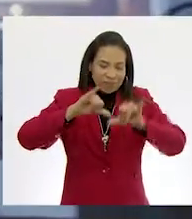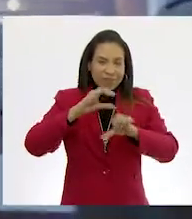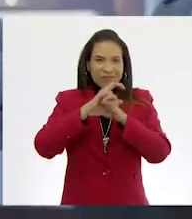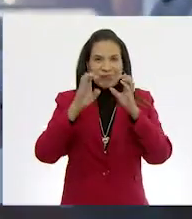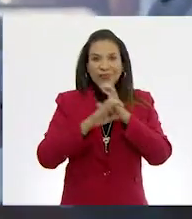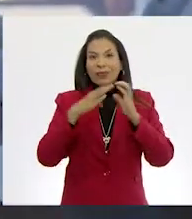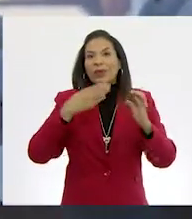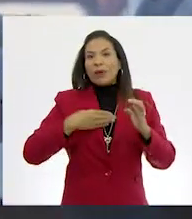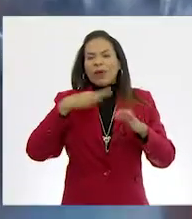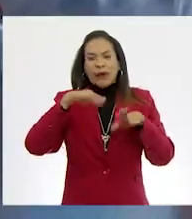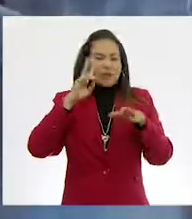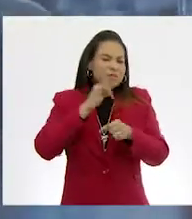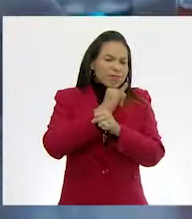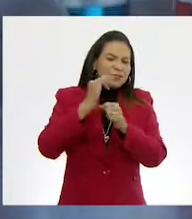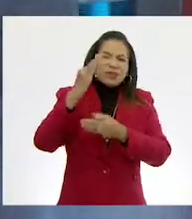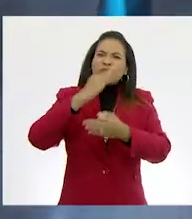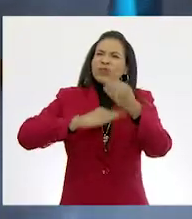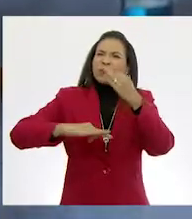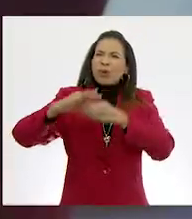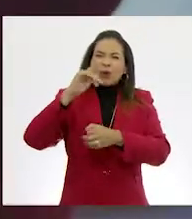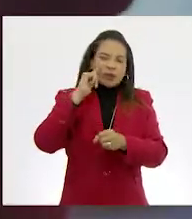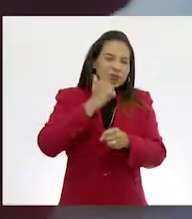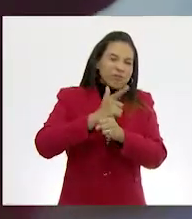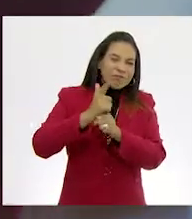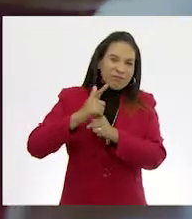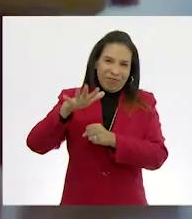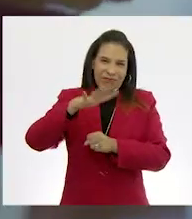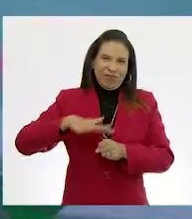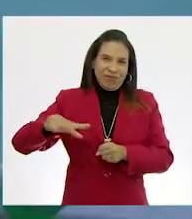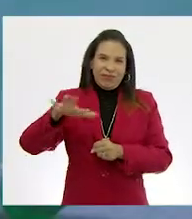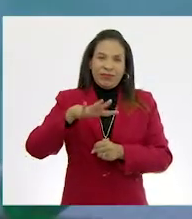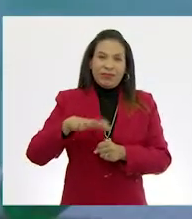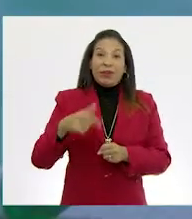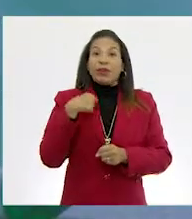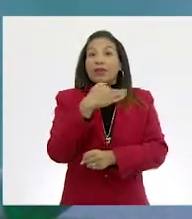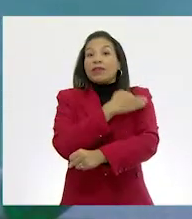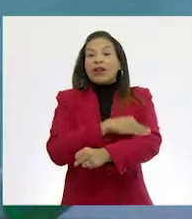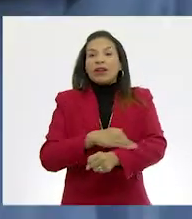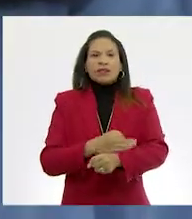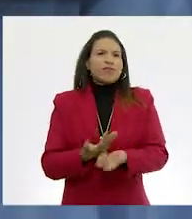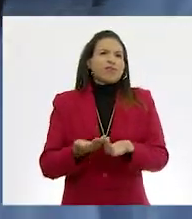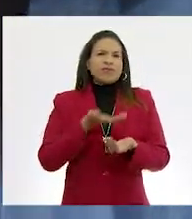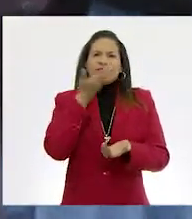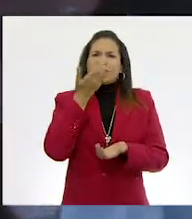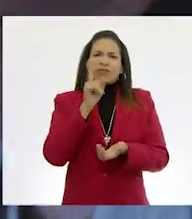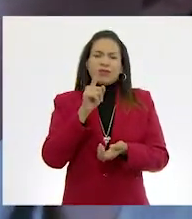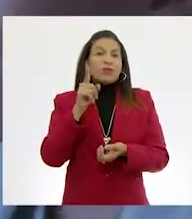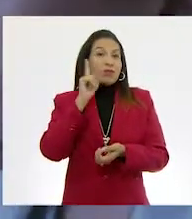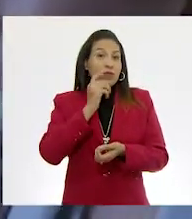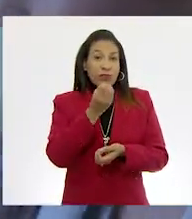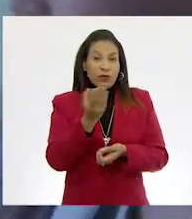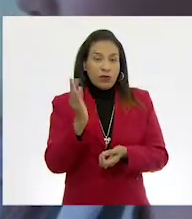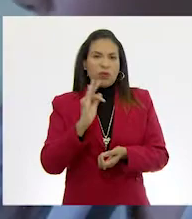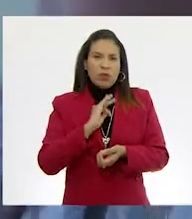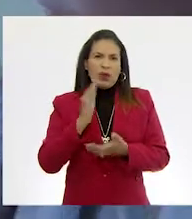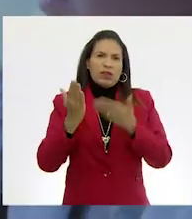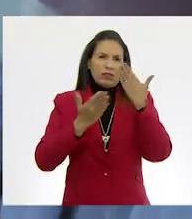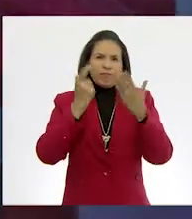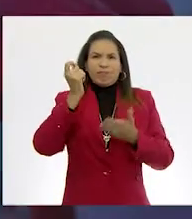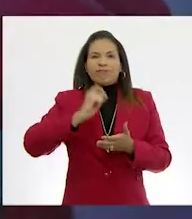en el baño y explorando todo lo que me encontraba me pasó en mi familia no era tan común que alguna mujer estuviera